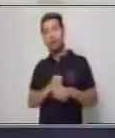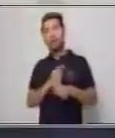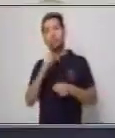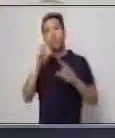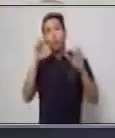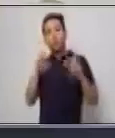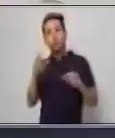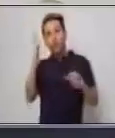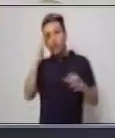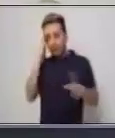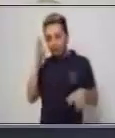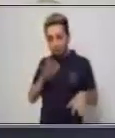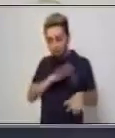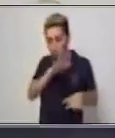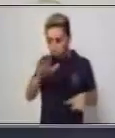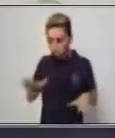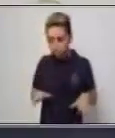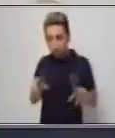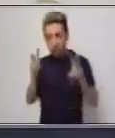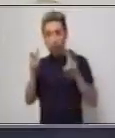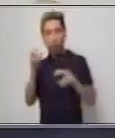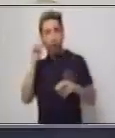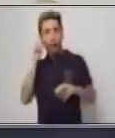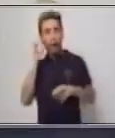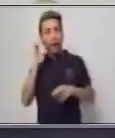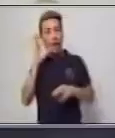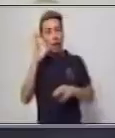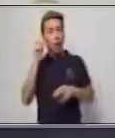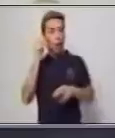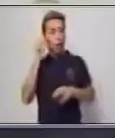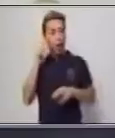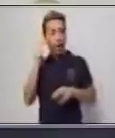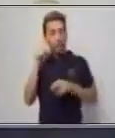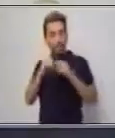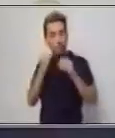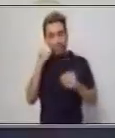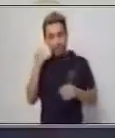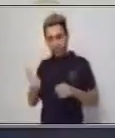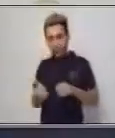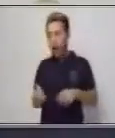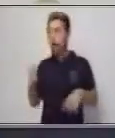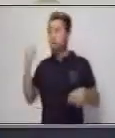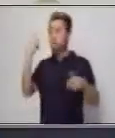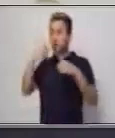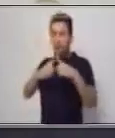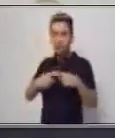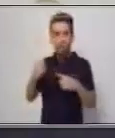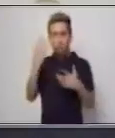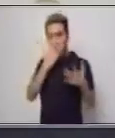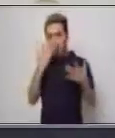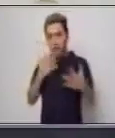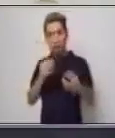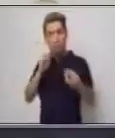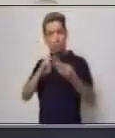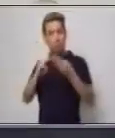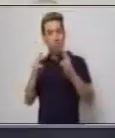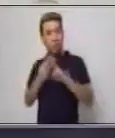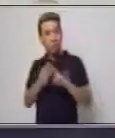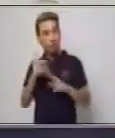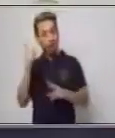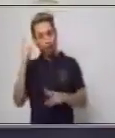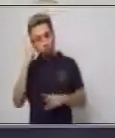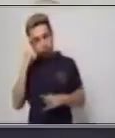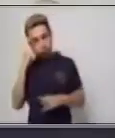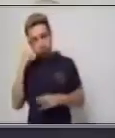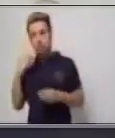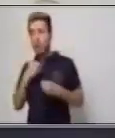geógrafo, hubo una persona que le gustaba estudiar mucho la matemática y se interesó por un proyecto que se llamaba la criba